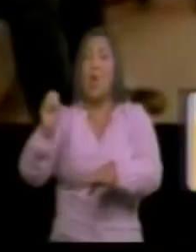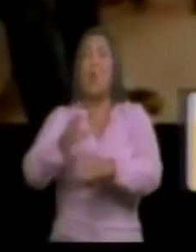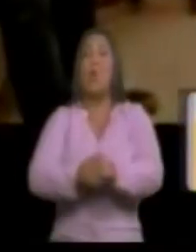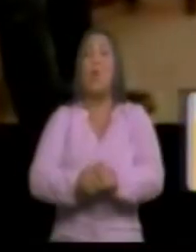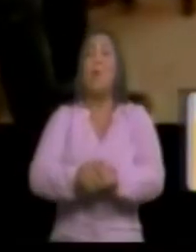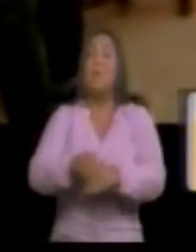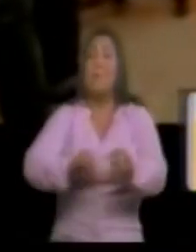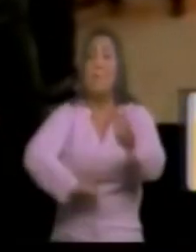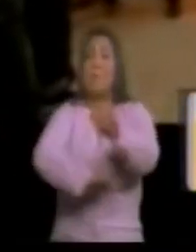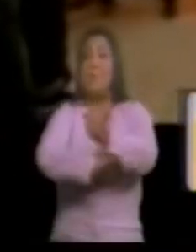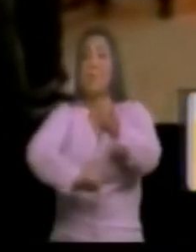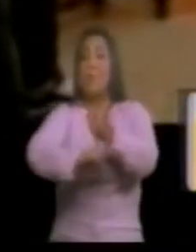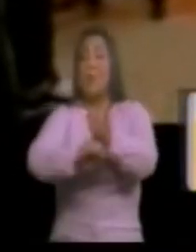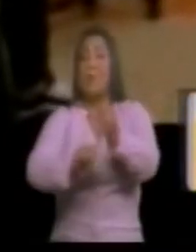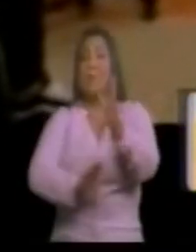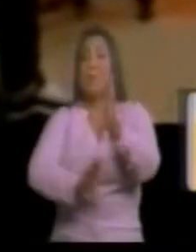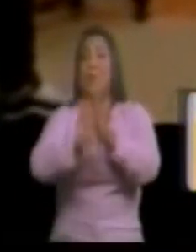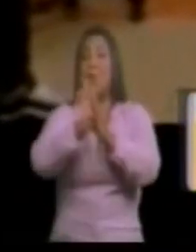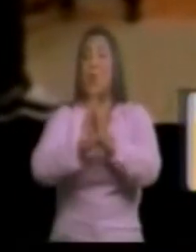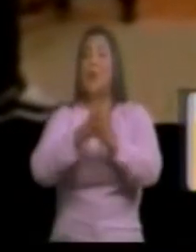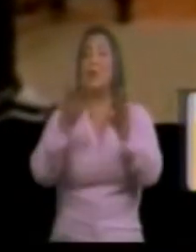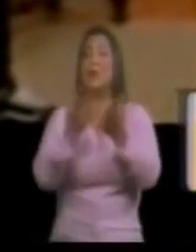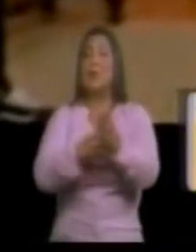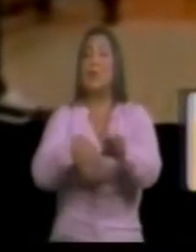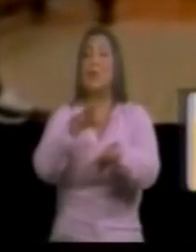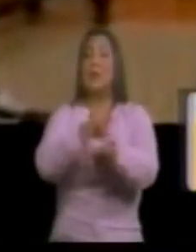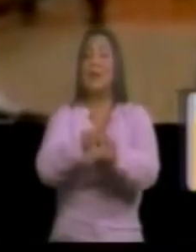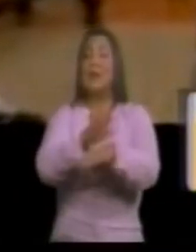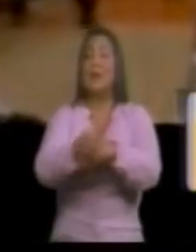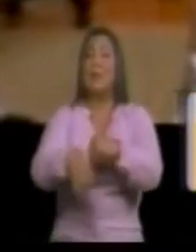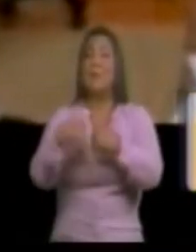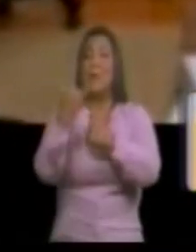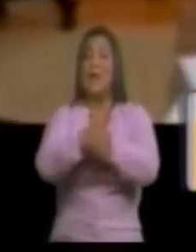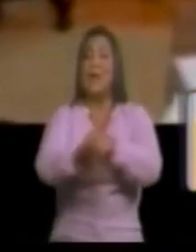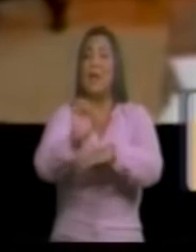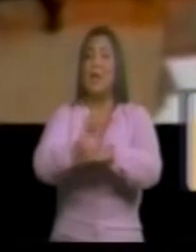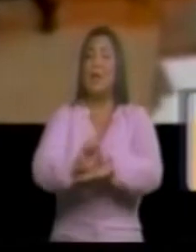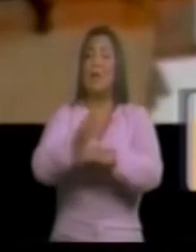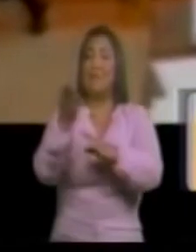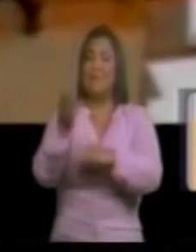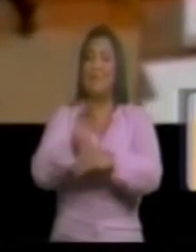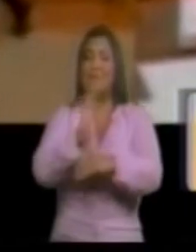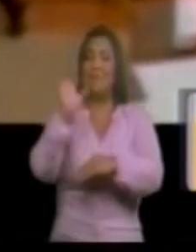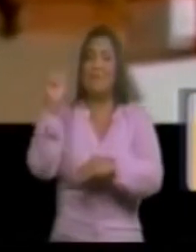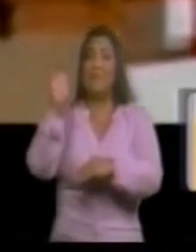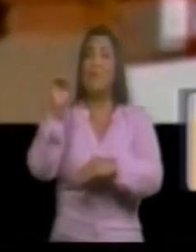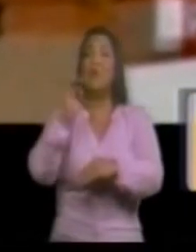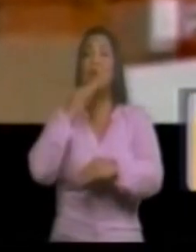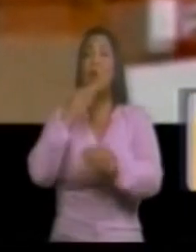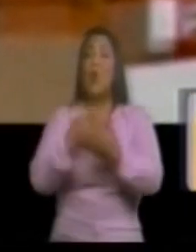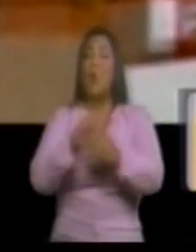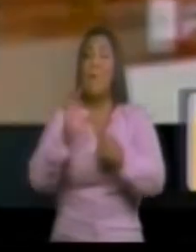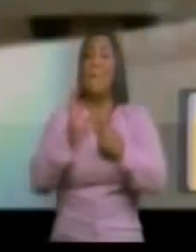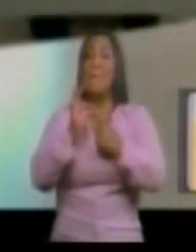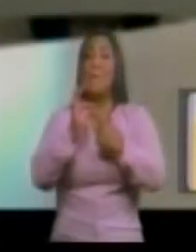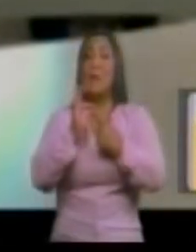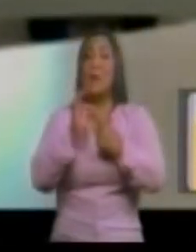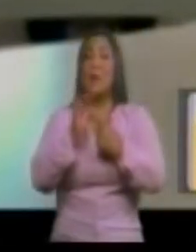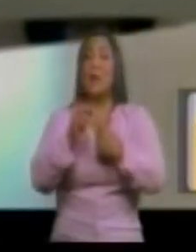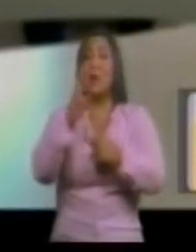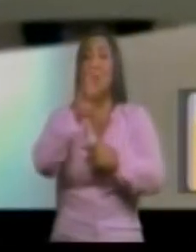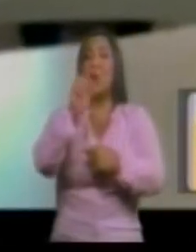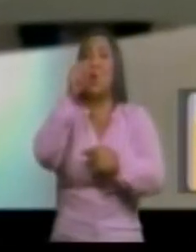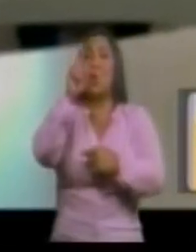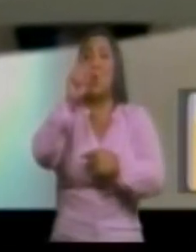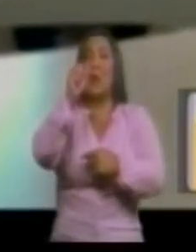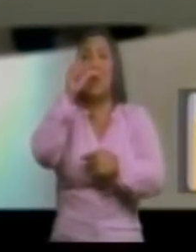para fortalecer el progreso del sector agropecuario del país. Sonnenholzner destacó que una de las prioridades es que la ruralidad